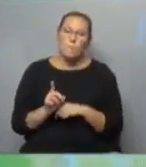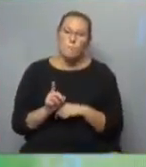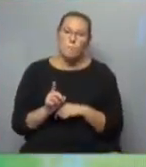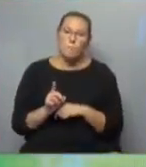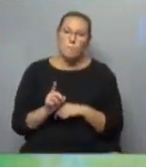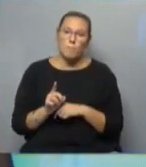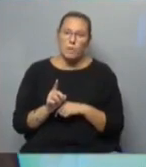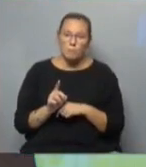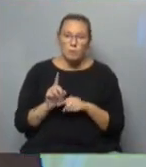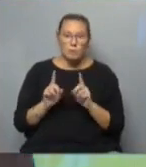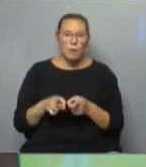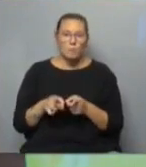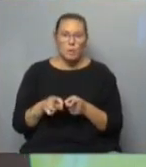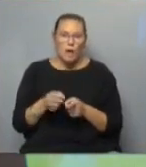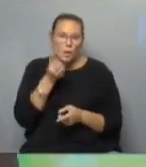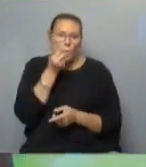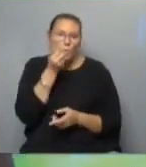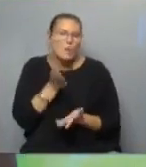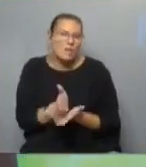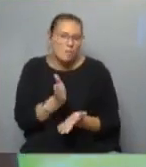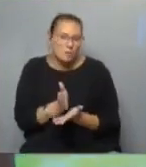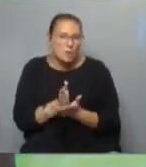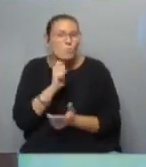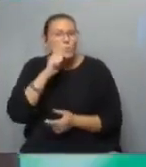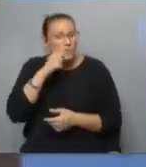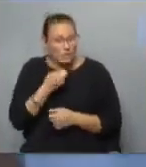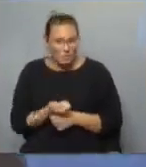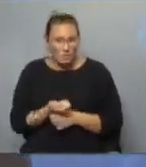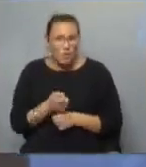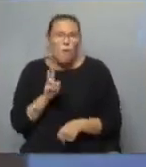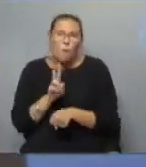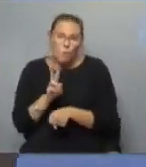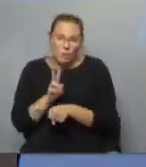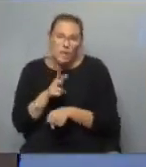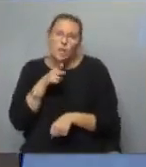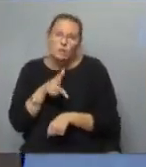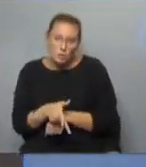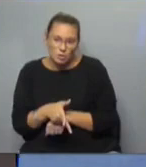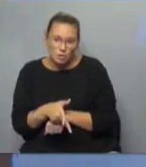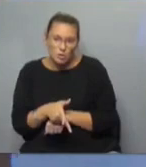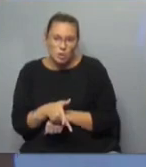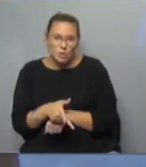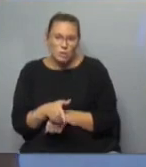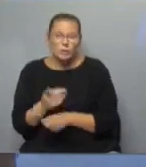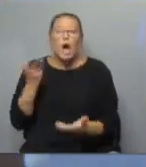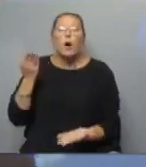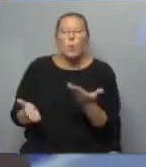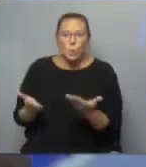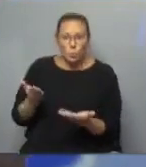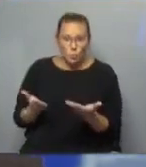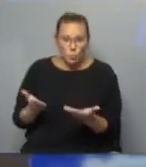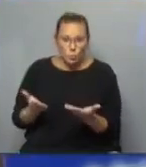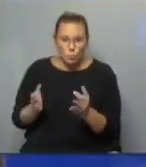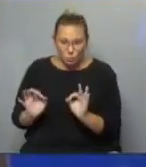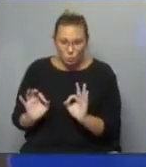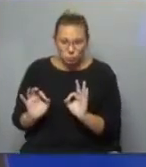también hay una recompensa en todo eso, ¿eh? Es muy lindo cuidar a los hijos, es muy lindo. Digo, si fuera justo, si fuera claro, en la total, justa